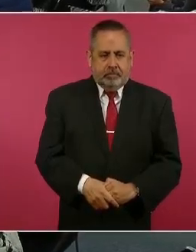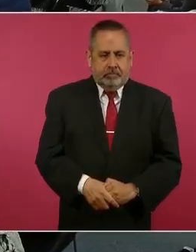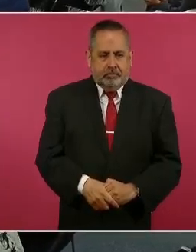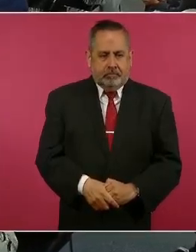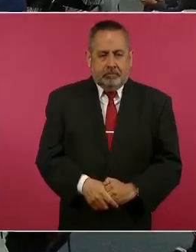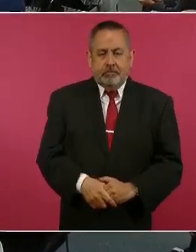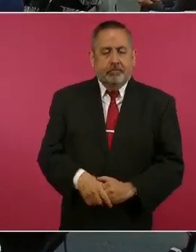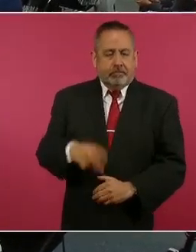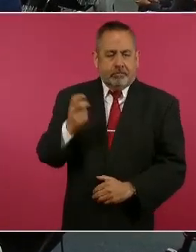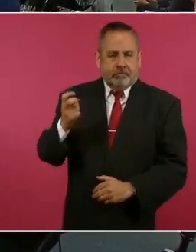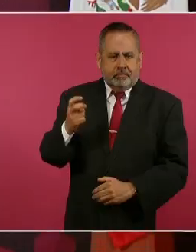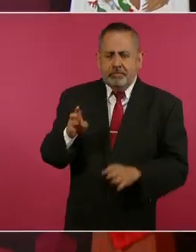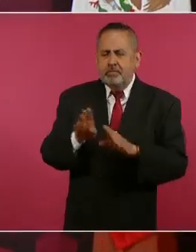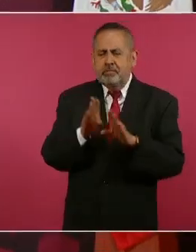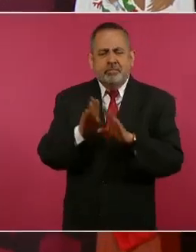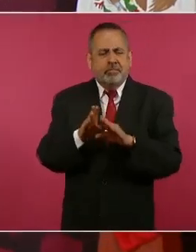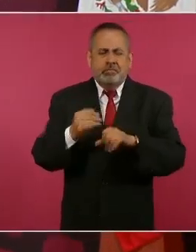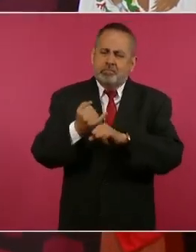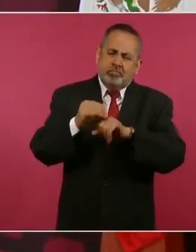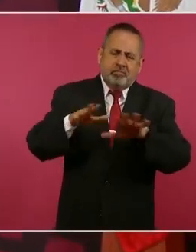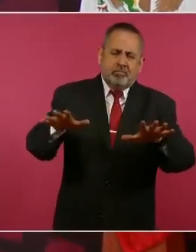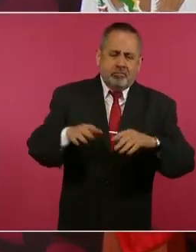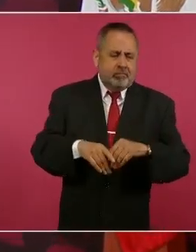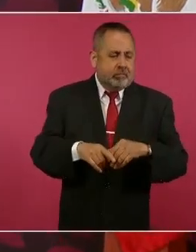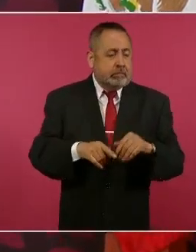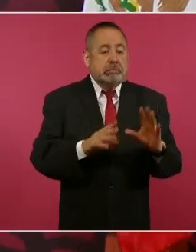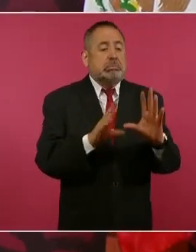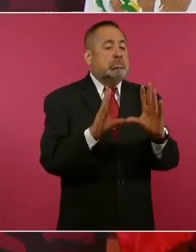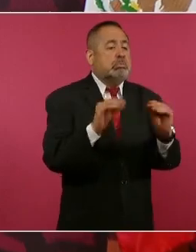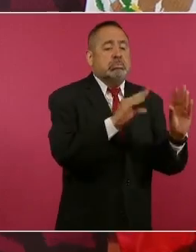Eso es, ¿cómo se enfrenta el rumor?